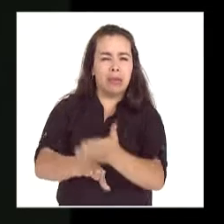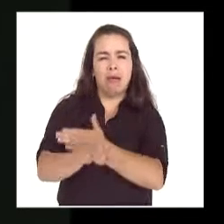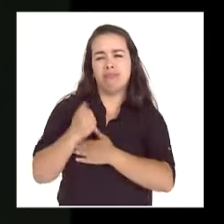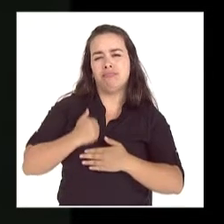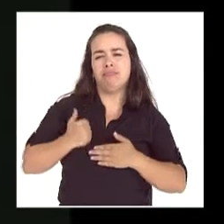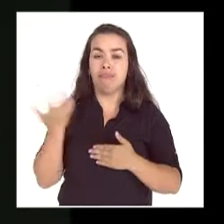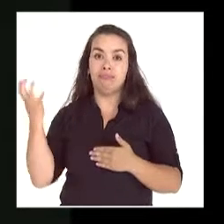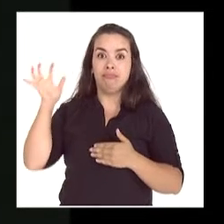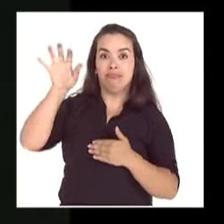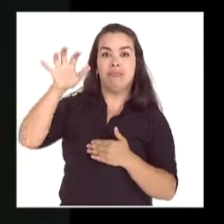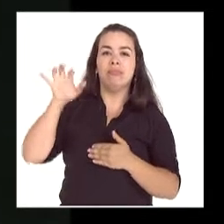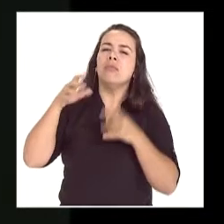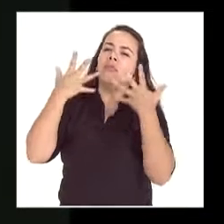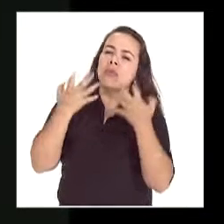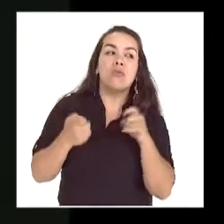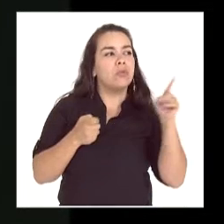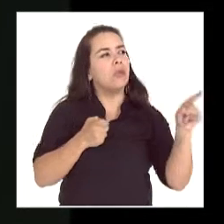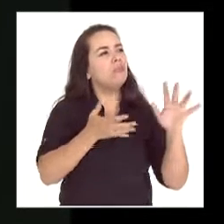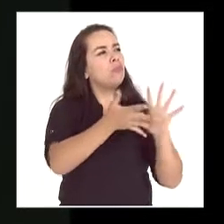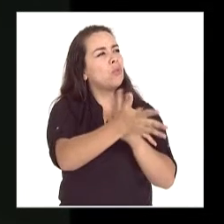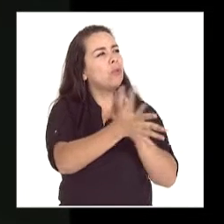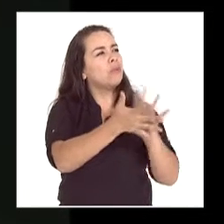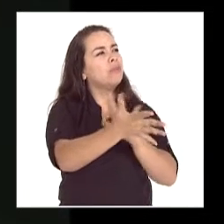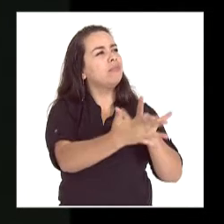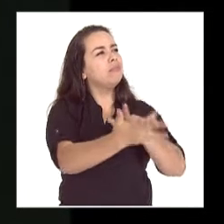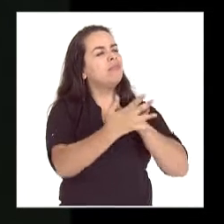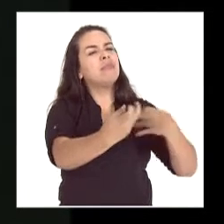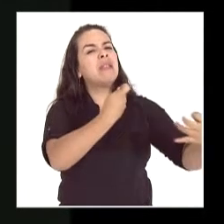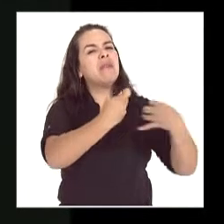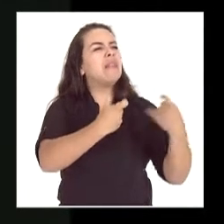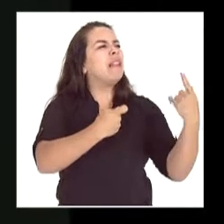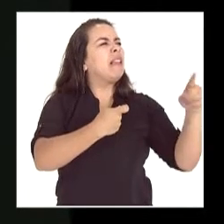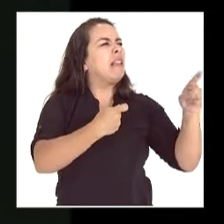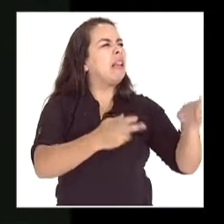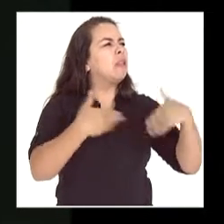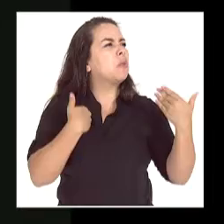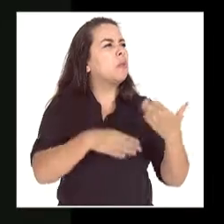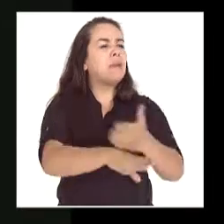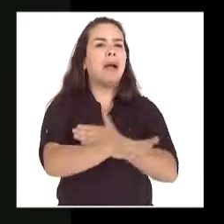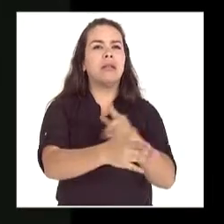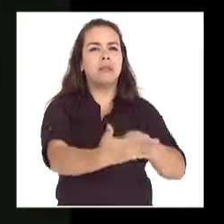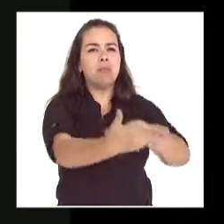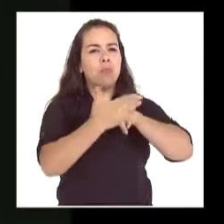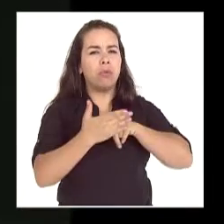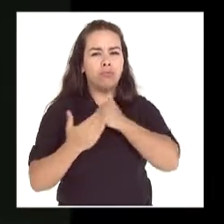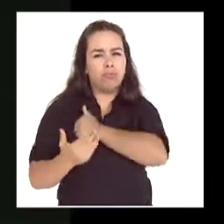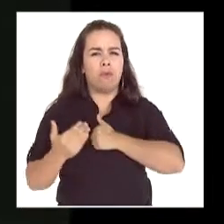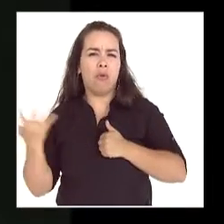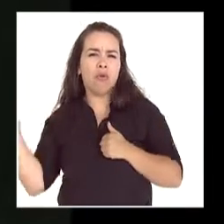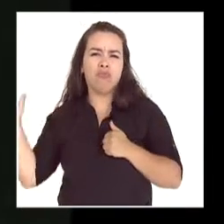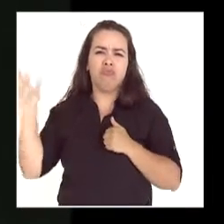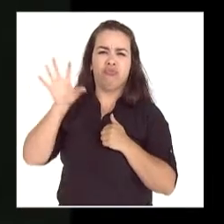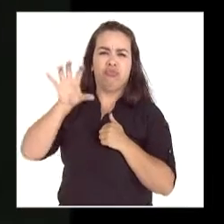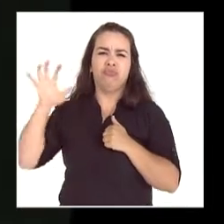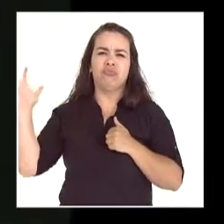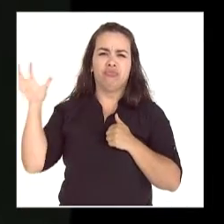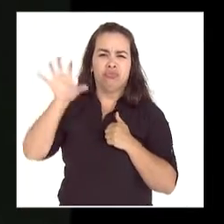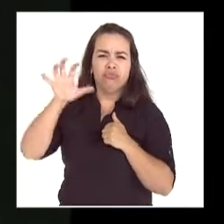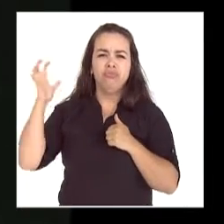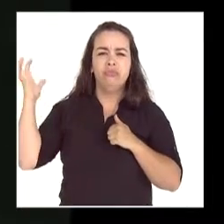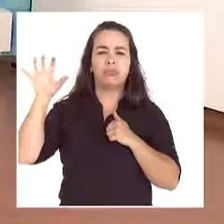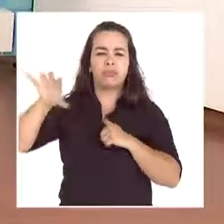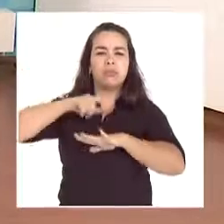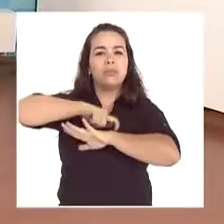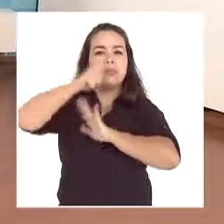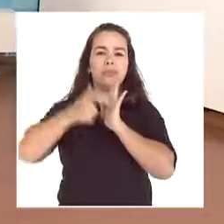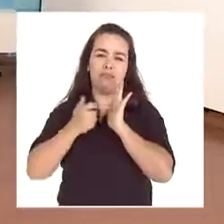porque yo quiero que usted nos muestre qué es eso y qué es lo que estábamos mostrando en esa imagen. Me ponen a rodar toda la imagen, por favor, porque